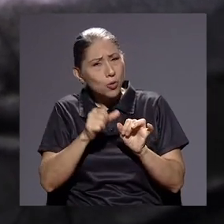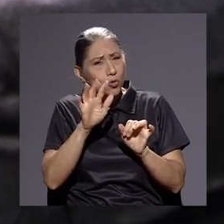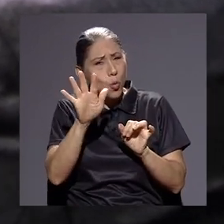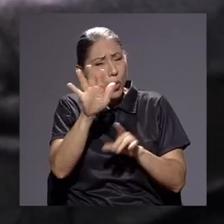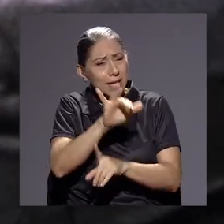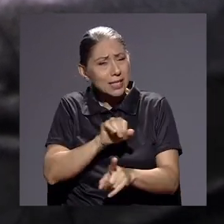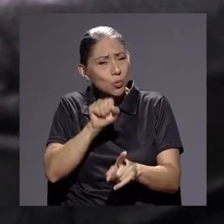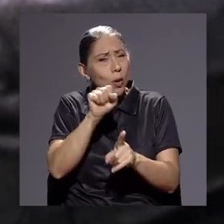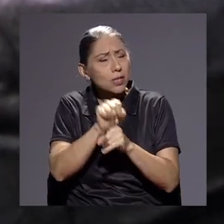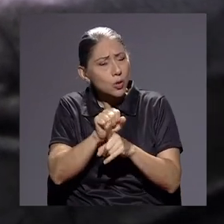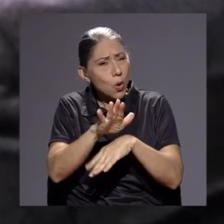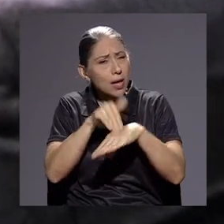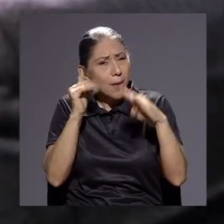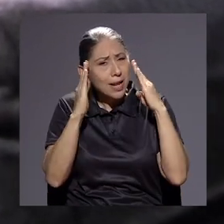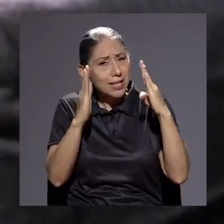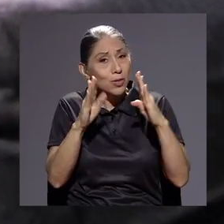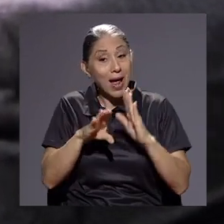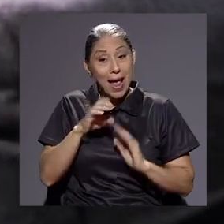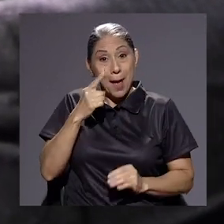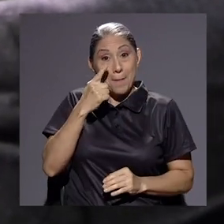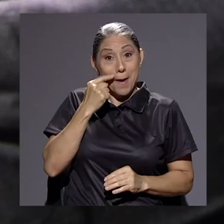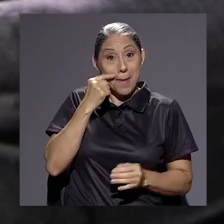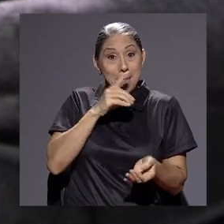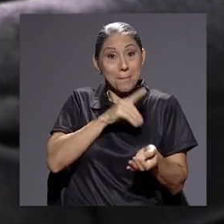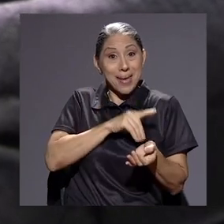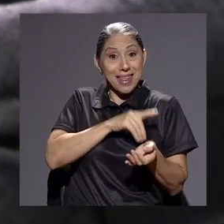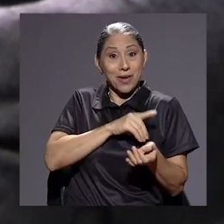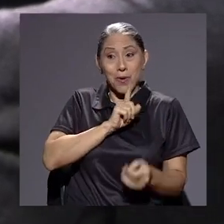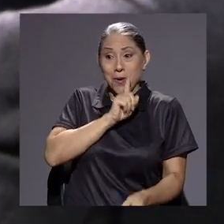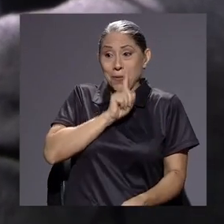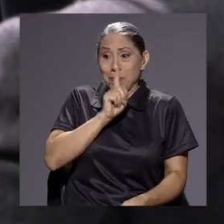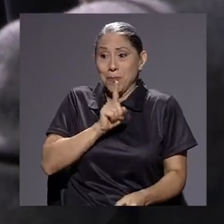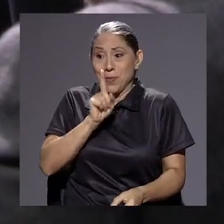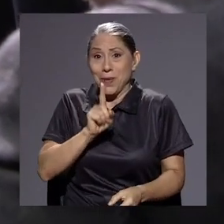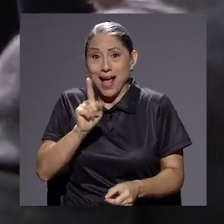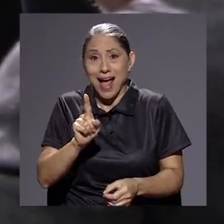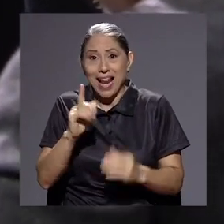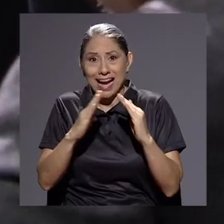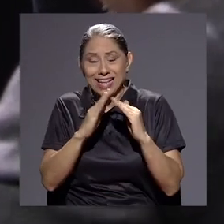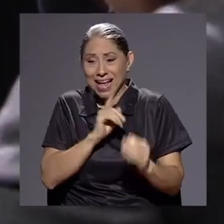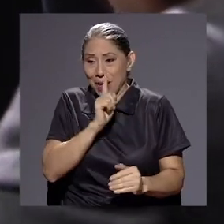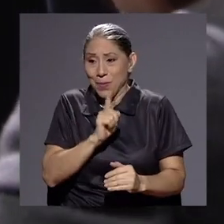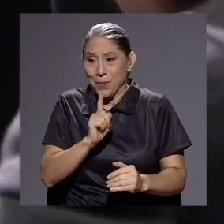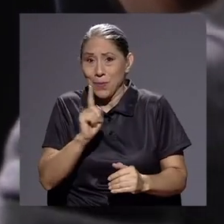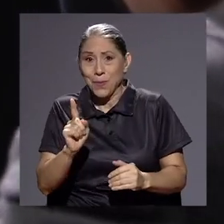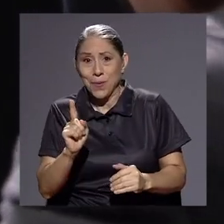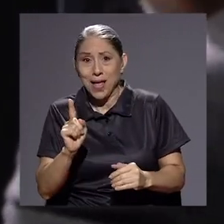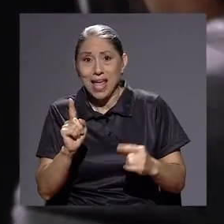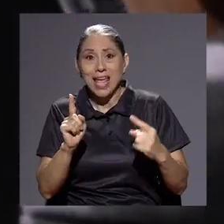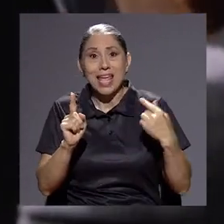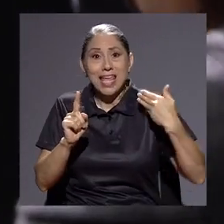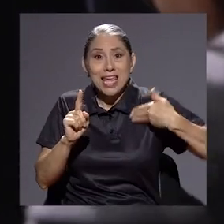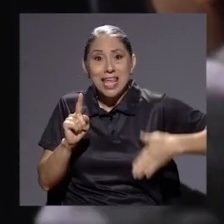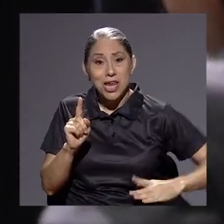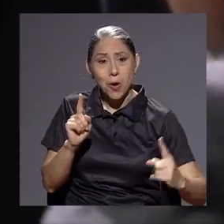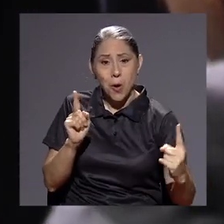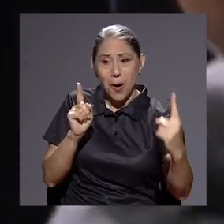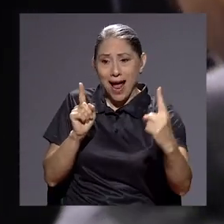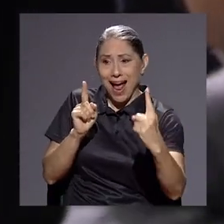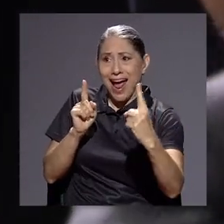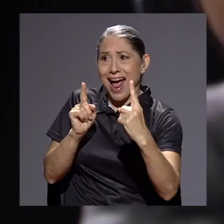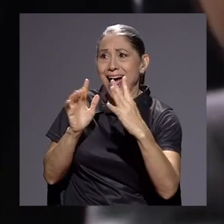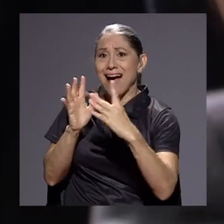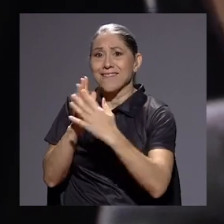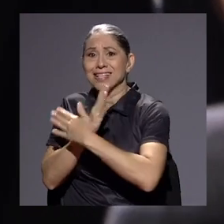la que el papá médico llegaba a la casa, el hijo corría a abrazarlo y él se abstenía de saludarlo y entonces el niño